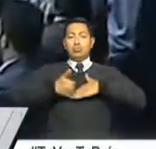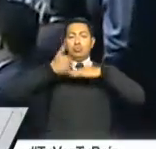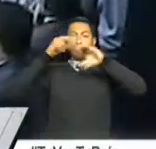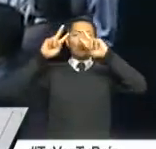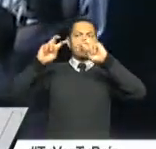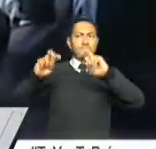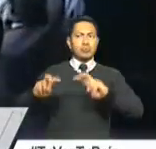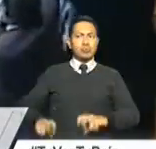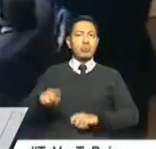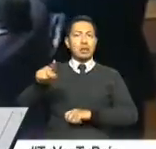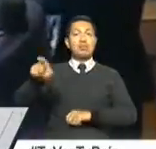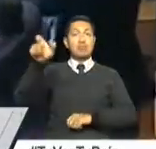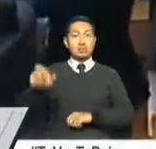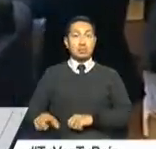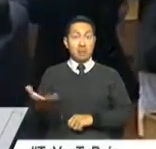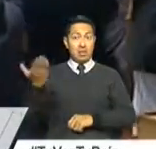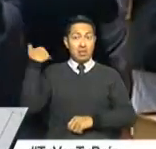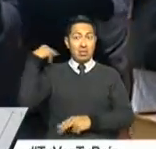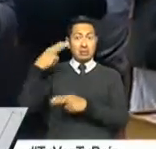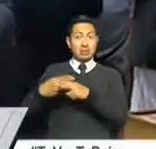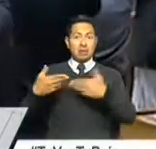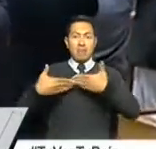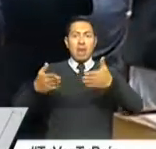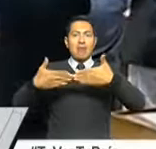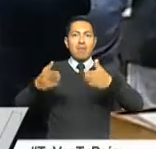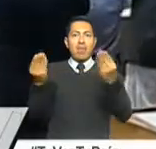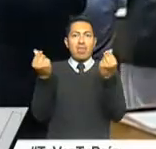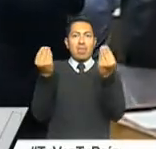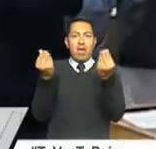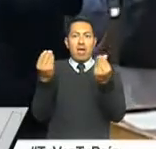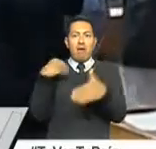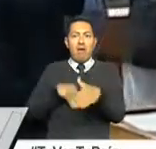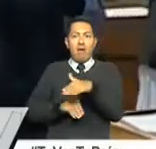investigación relacionada con los papeles de Panamá.